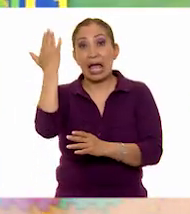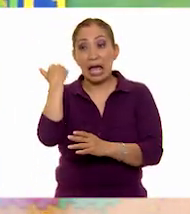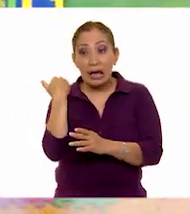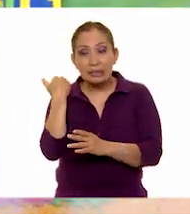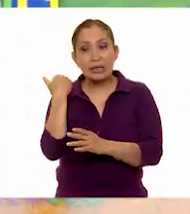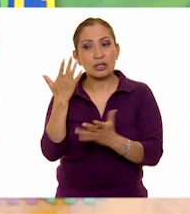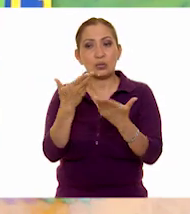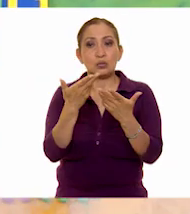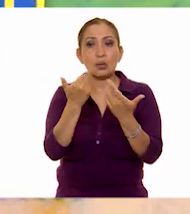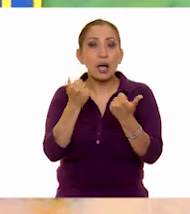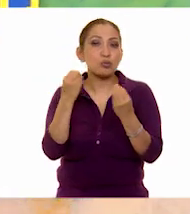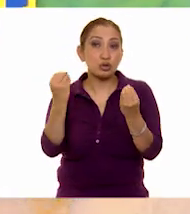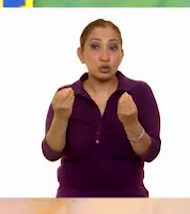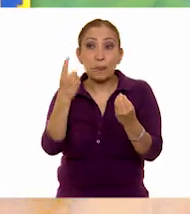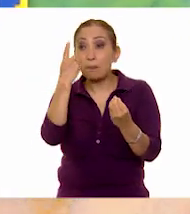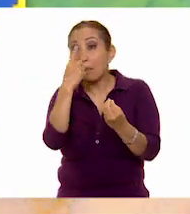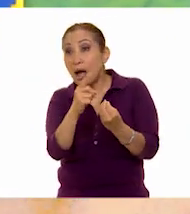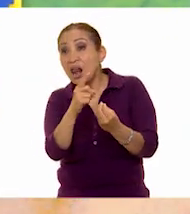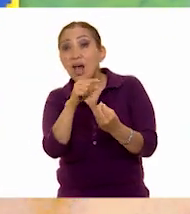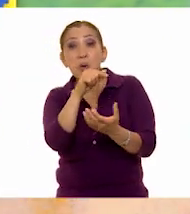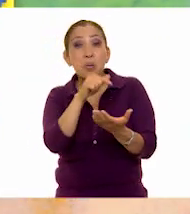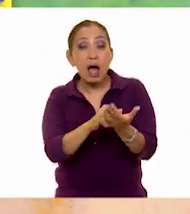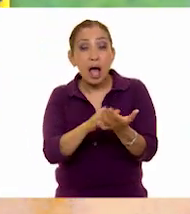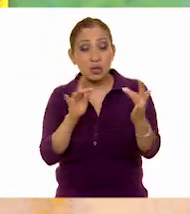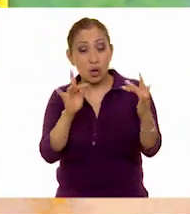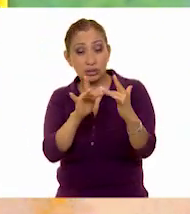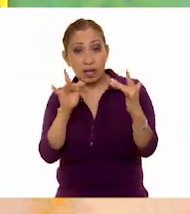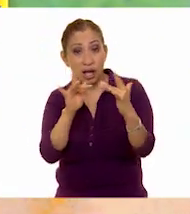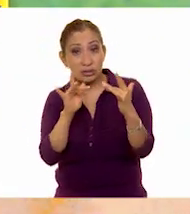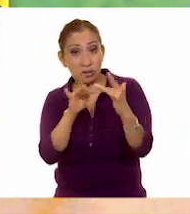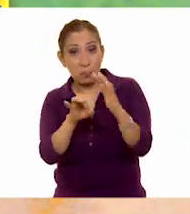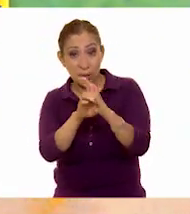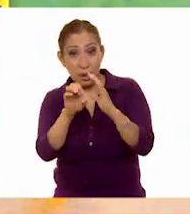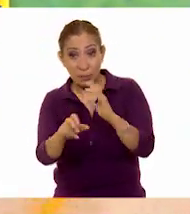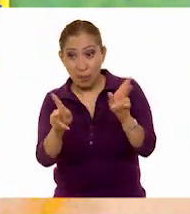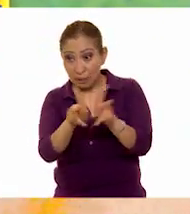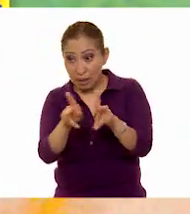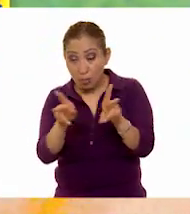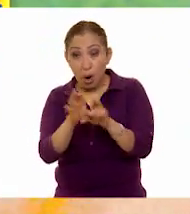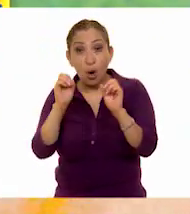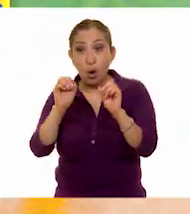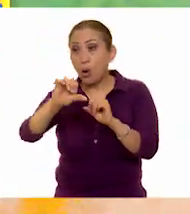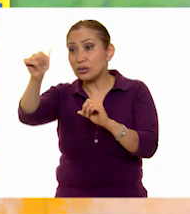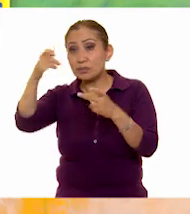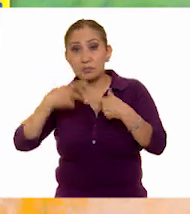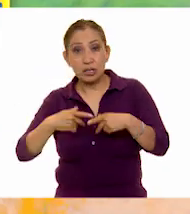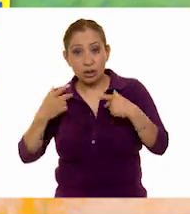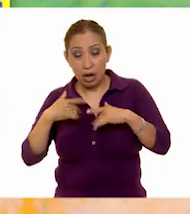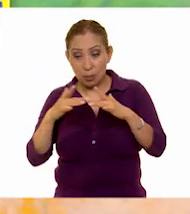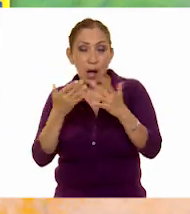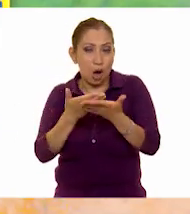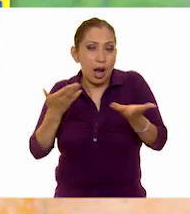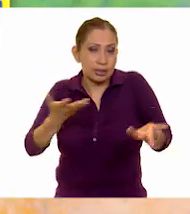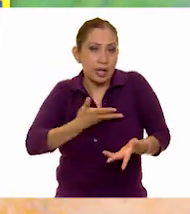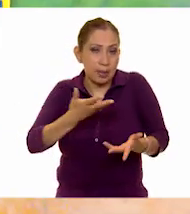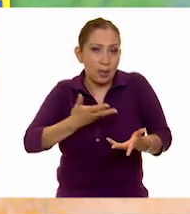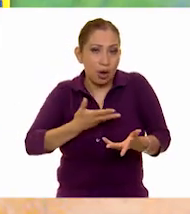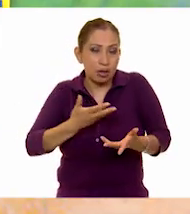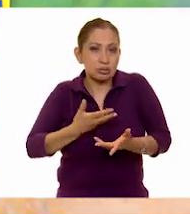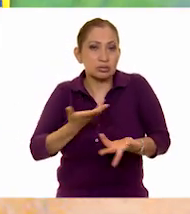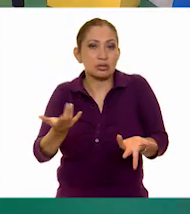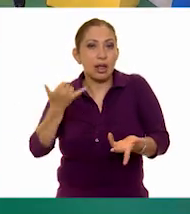pues no habían muchas opciones para estar comunicados, por ejemplo, con los primos o con las demás personas, como ahora sí lo tenemos,